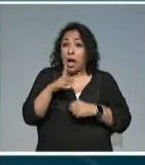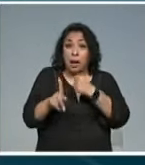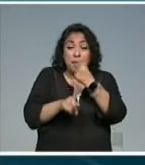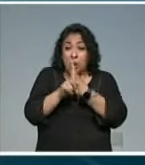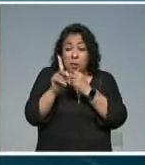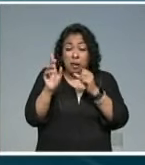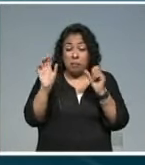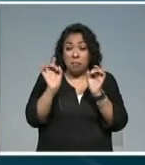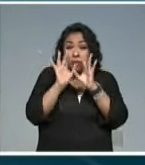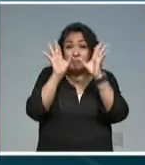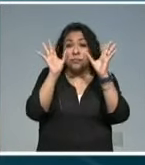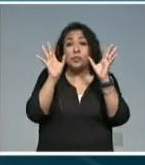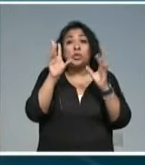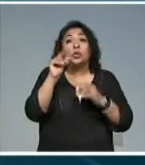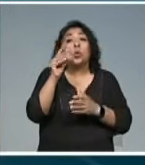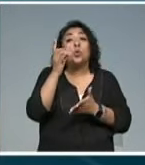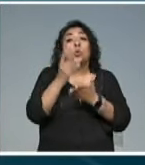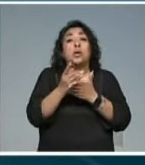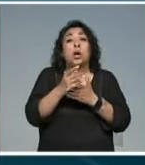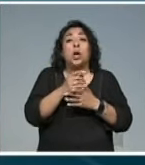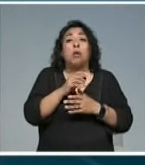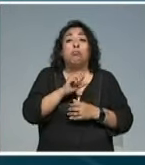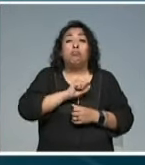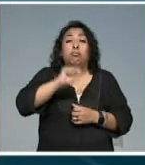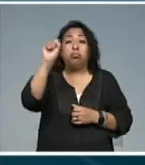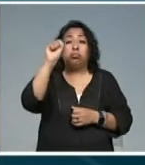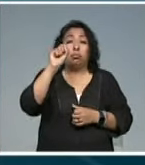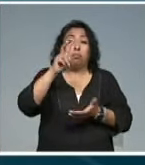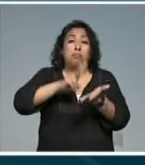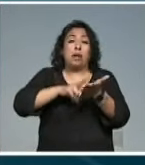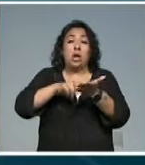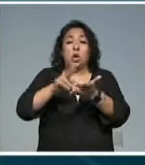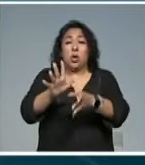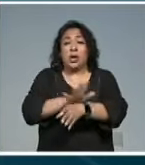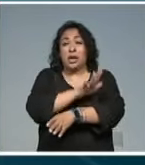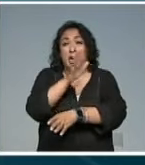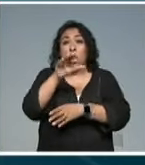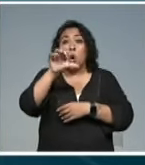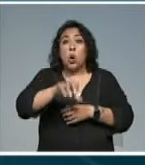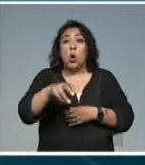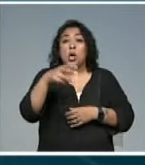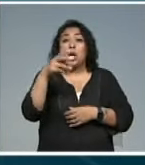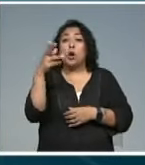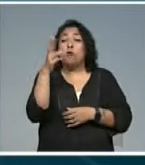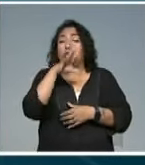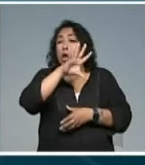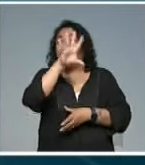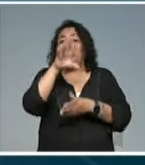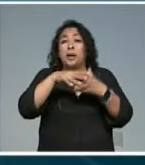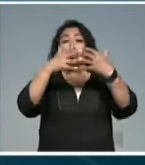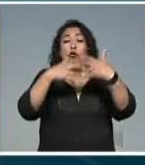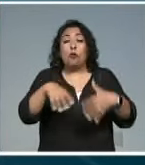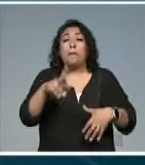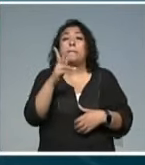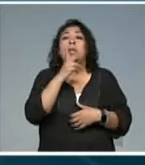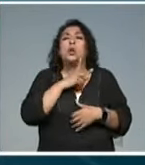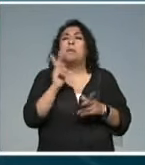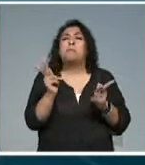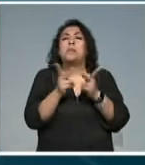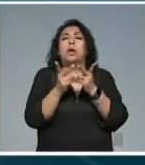no solamente se incrementaría el precio de los energéticos. Hoy por hoy Rusia tiene la producción total de petróleo equivalente a la que